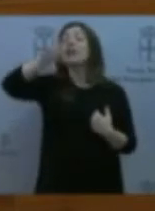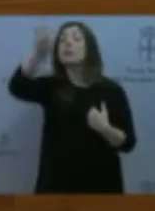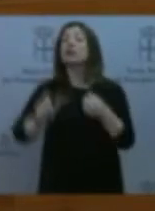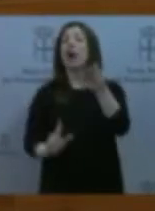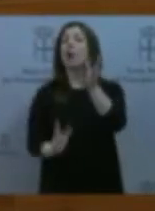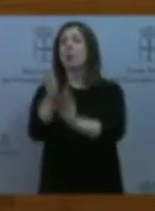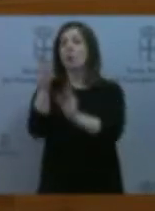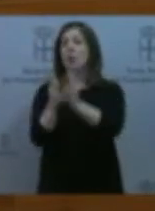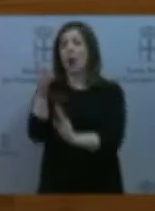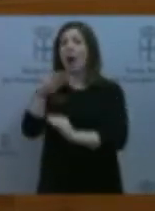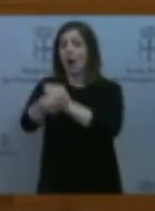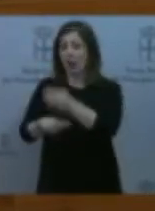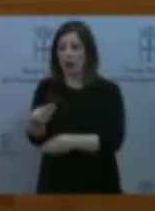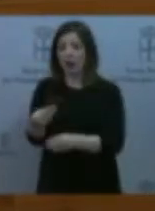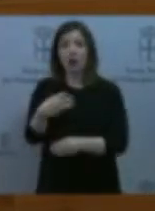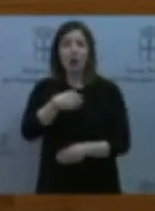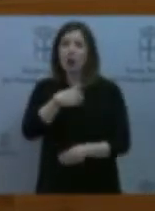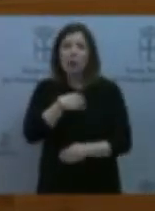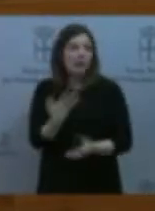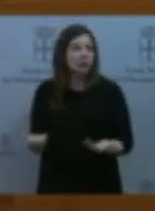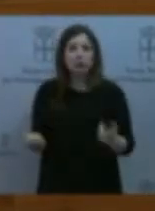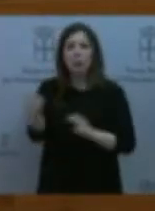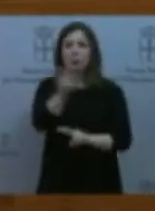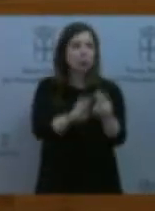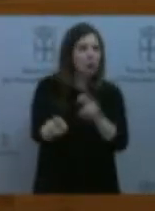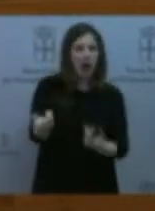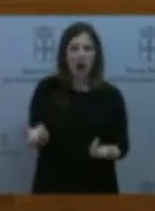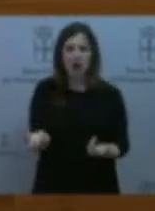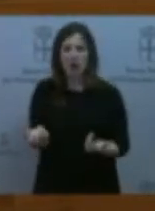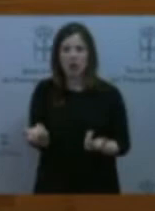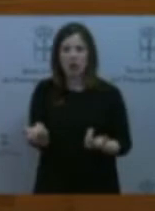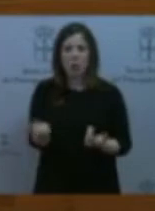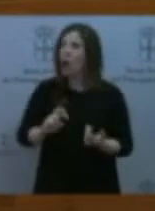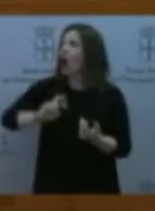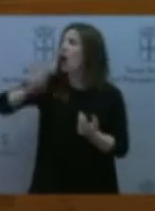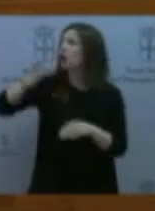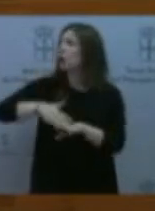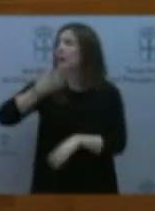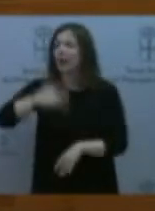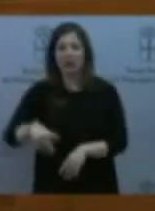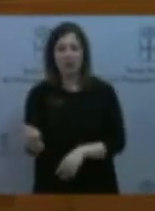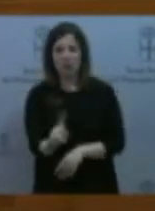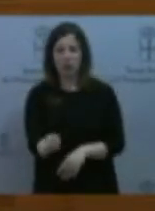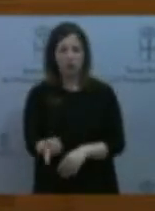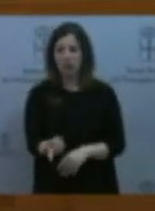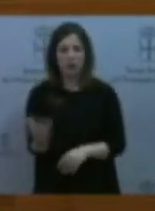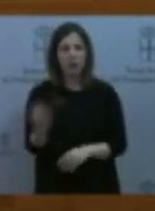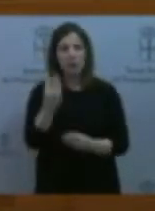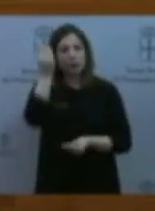buscar el chivo expiatorio en otro lugar. Hay que pensar qué